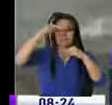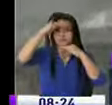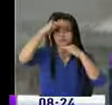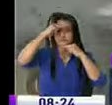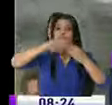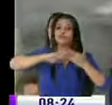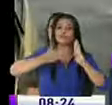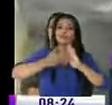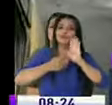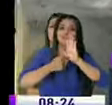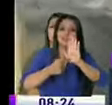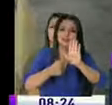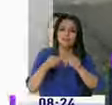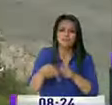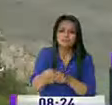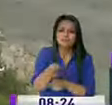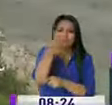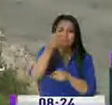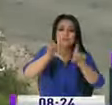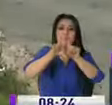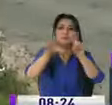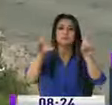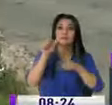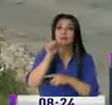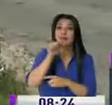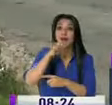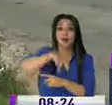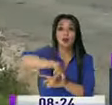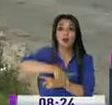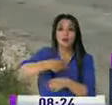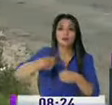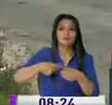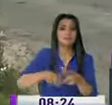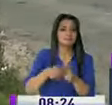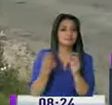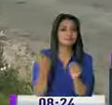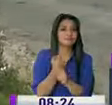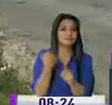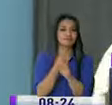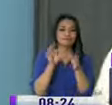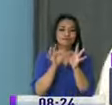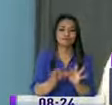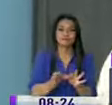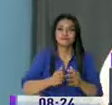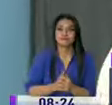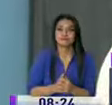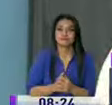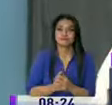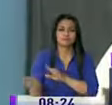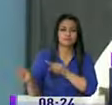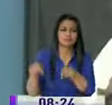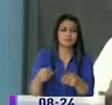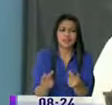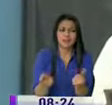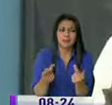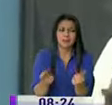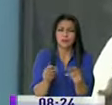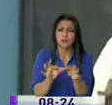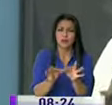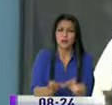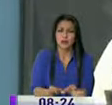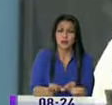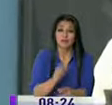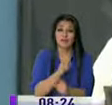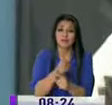de la comunidad y en minutos la empresa de agua de Quito inició el trabajo de reparación. Ahora han venido rapidísimo a arreglar porque